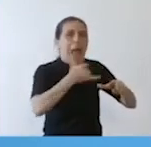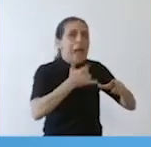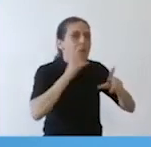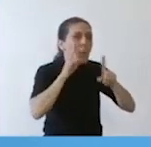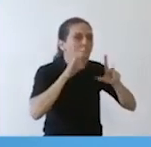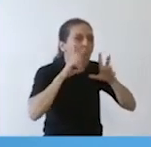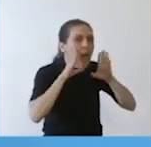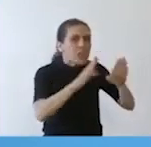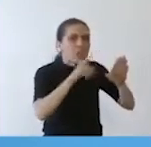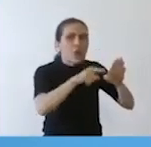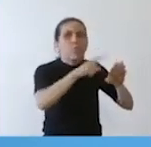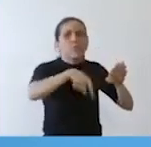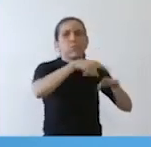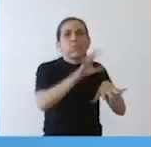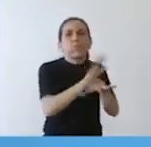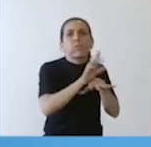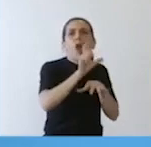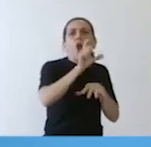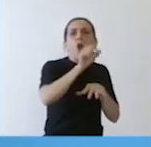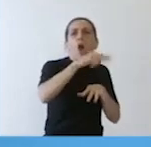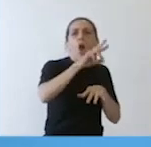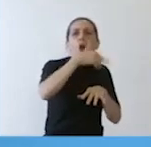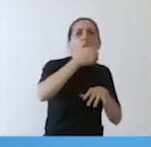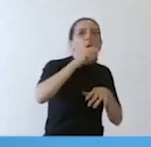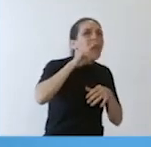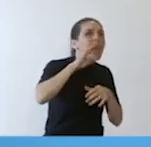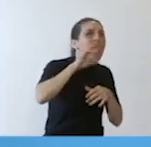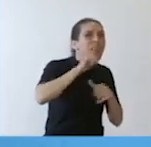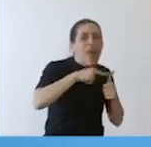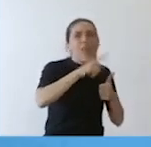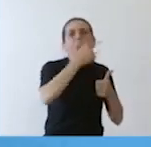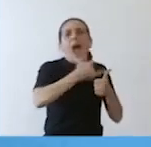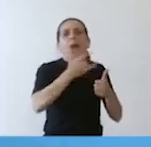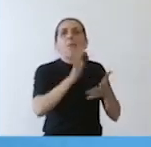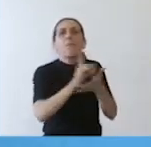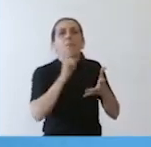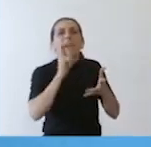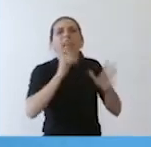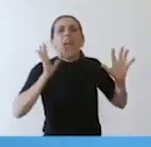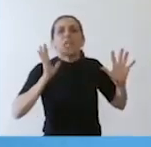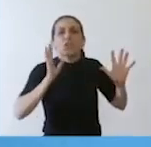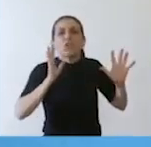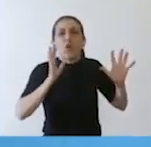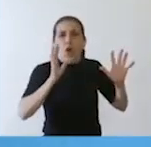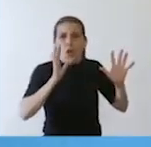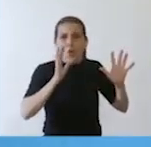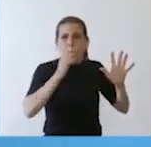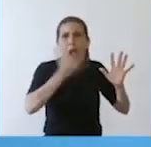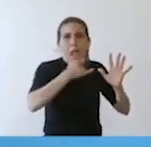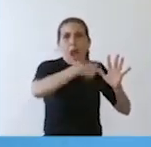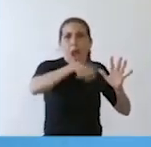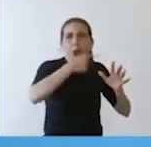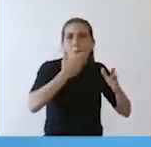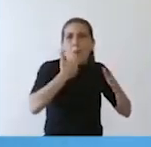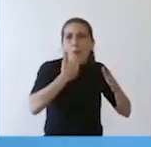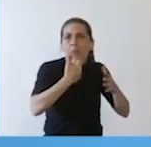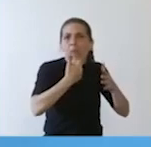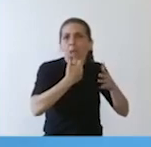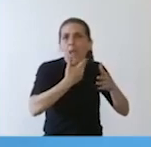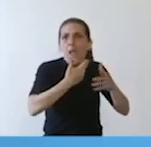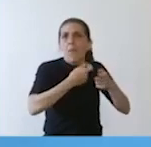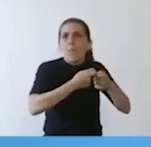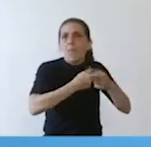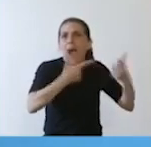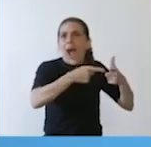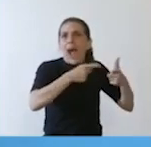nosotros llamamos comorbilidades, tener alguna condición de riesgo y la suma de esas comorbilidades aumenta el riesgo.